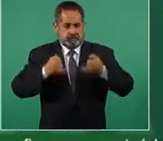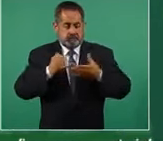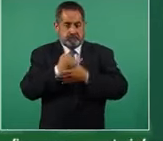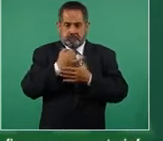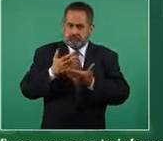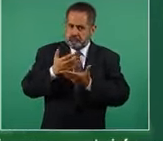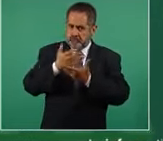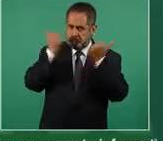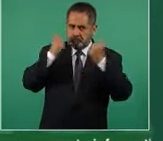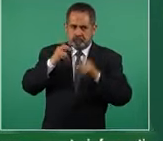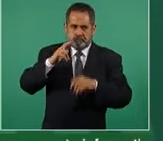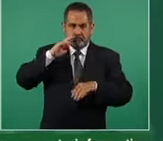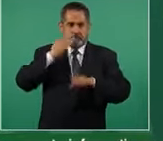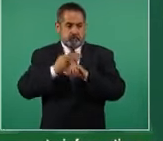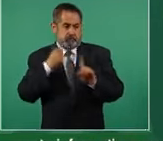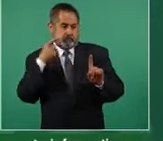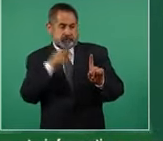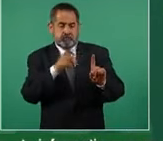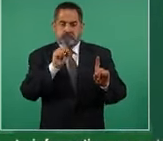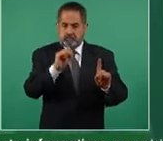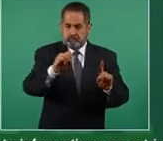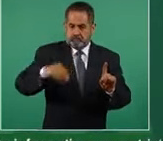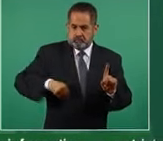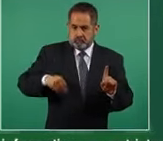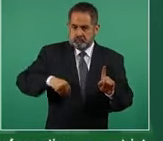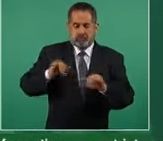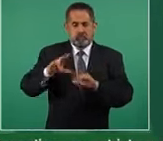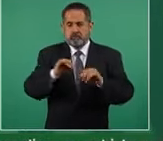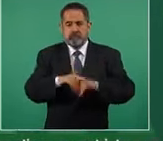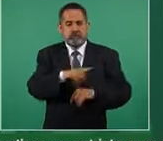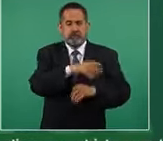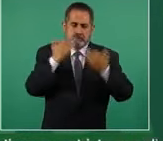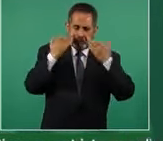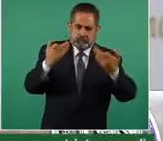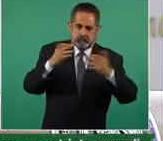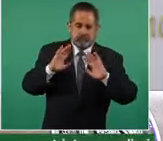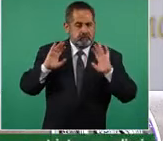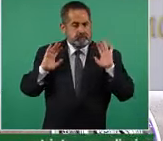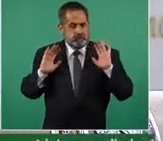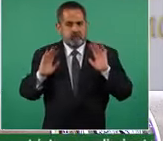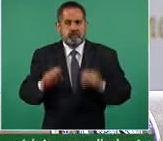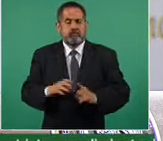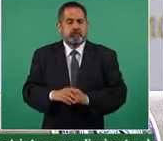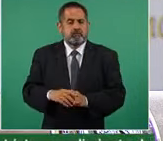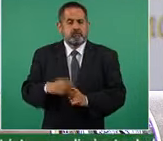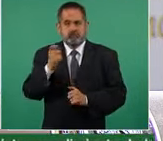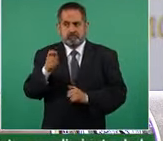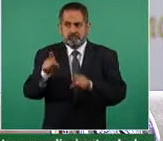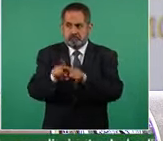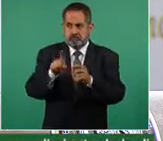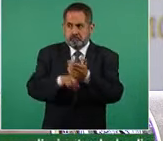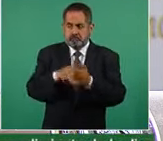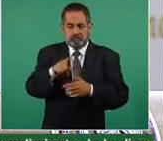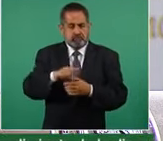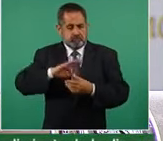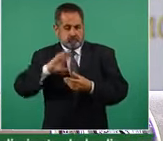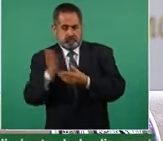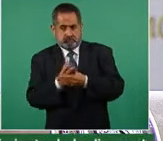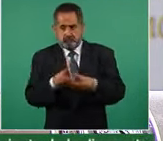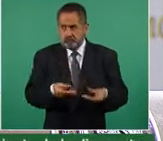es responsable o no, es un testigo. Y el